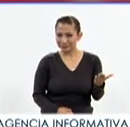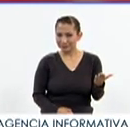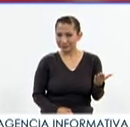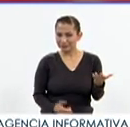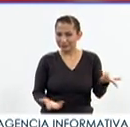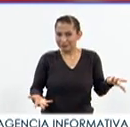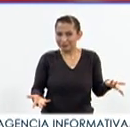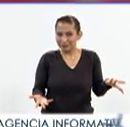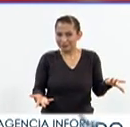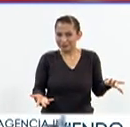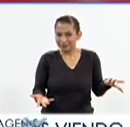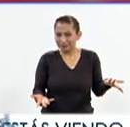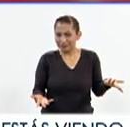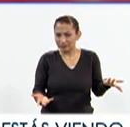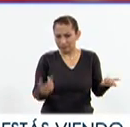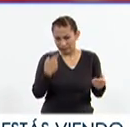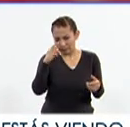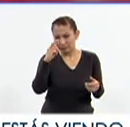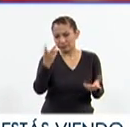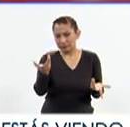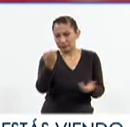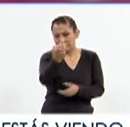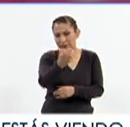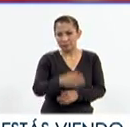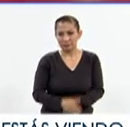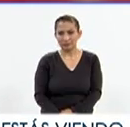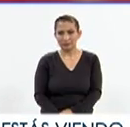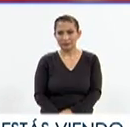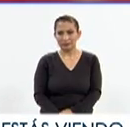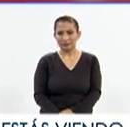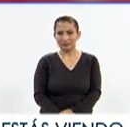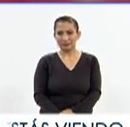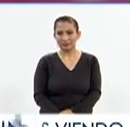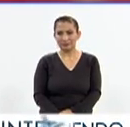¿Y qué les parece